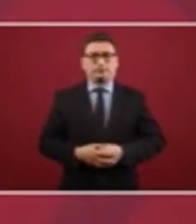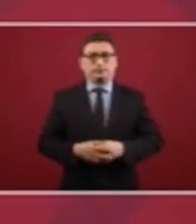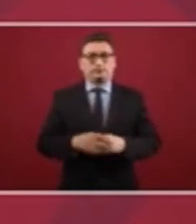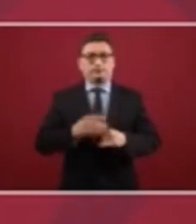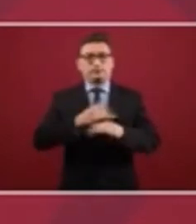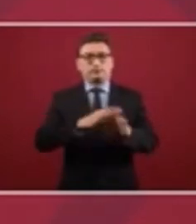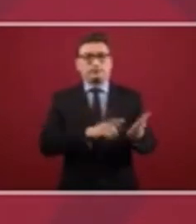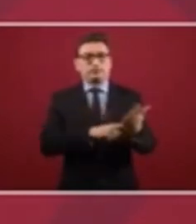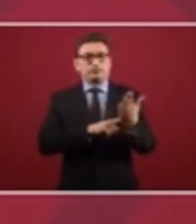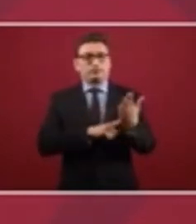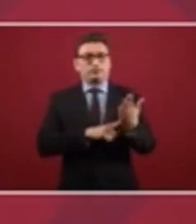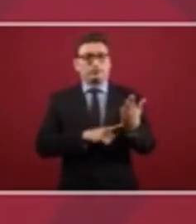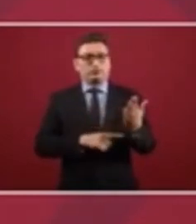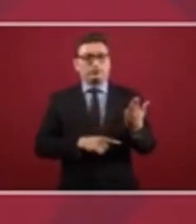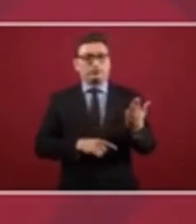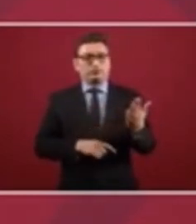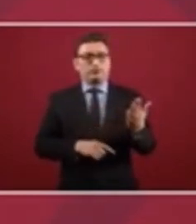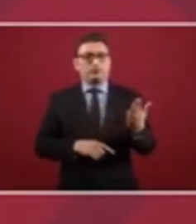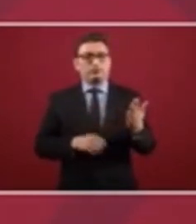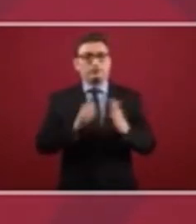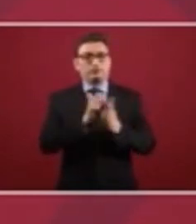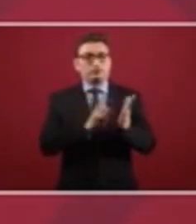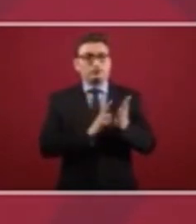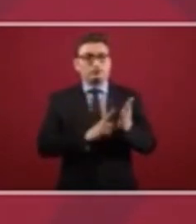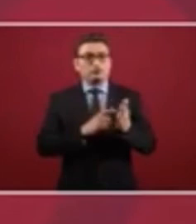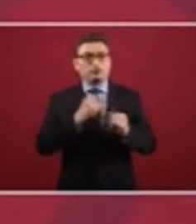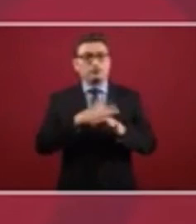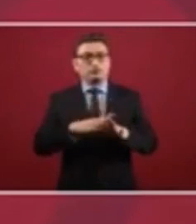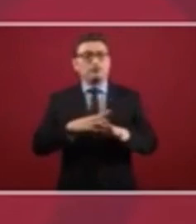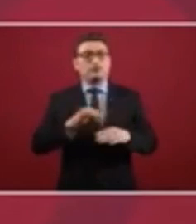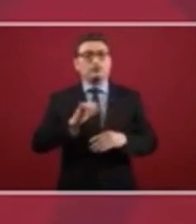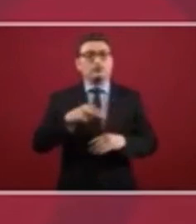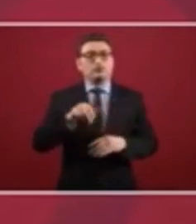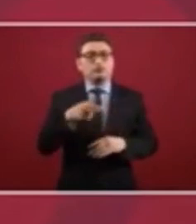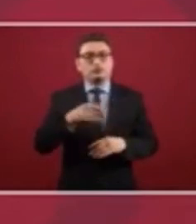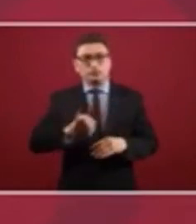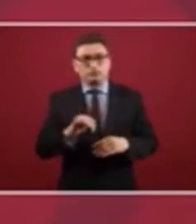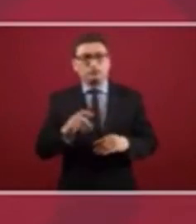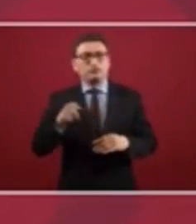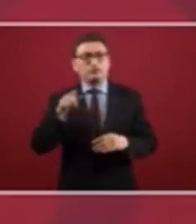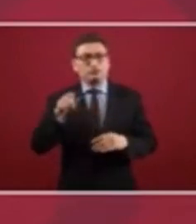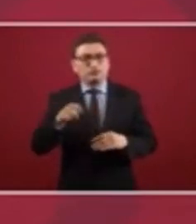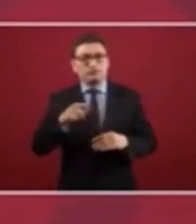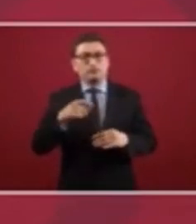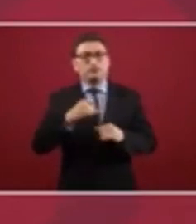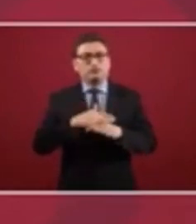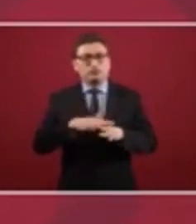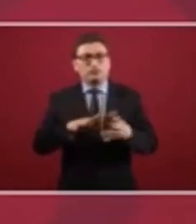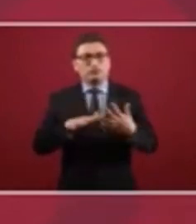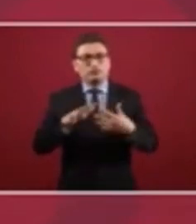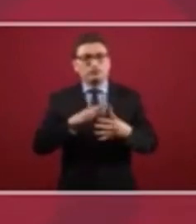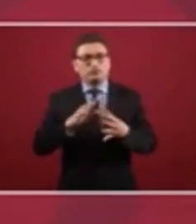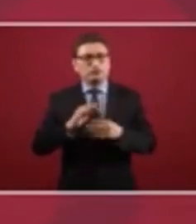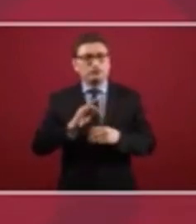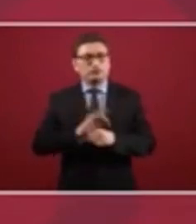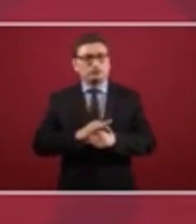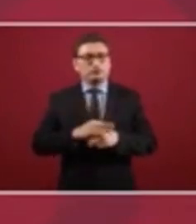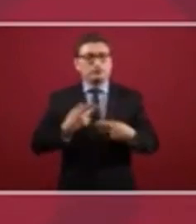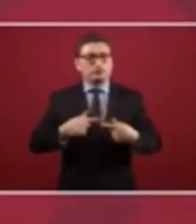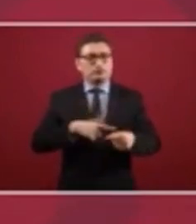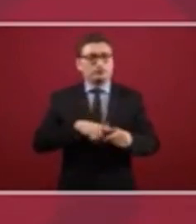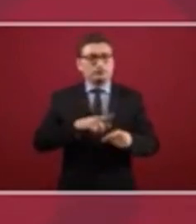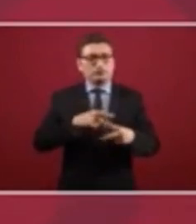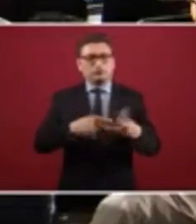el sistema de solicitudes de información, Instituto Nacional de Transparencia, acceso a la información y protección de datos